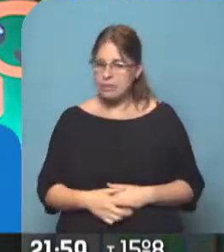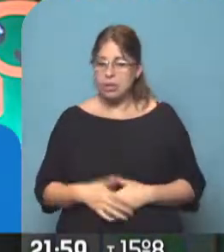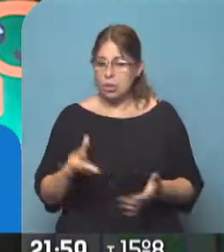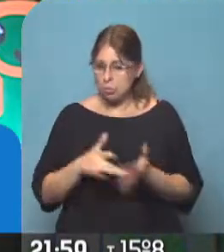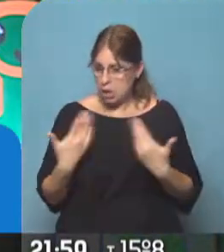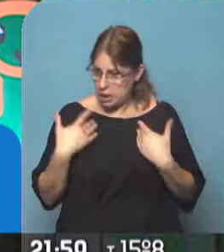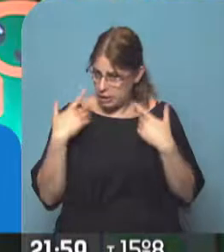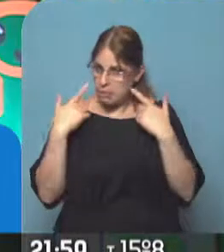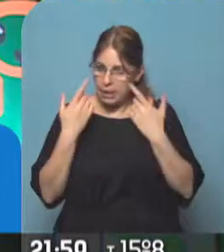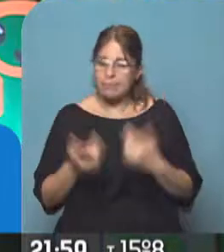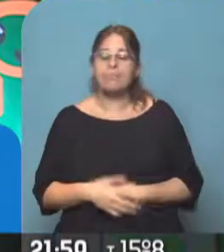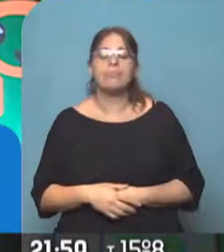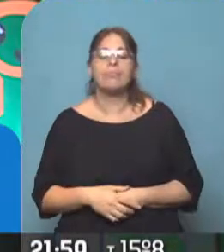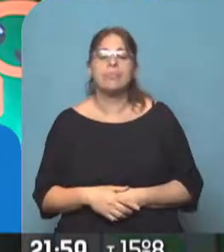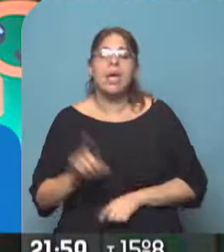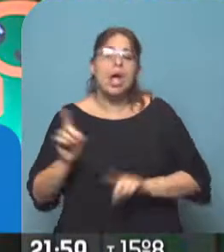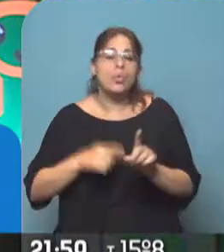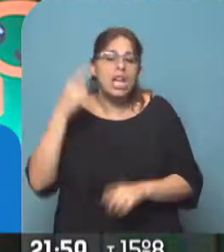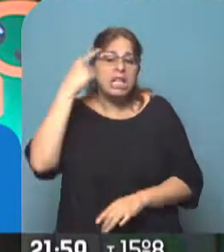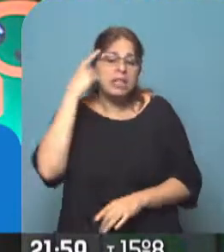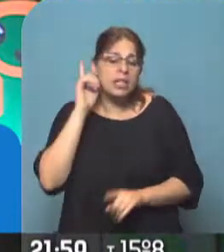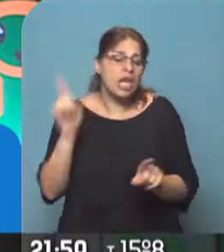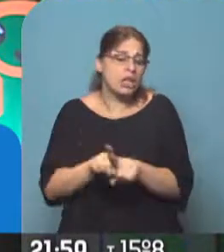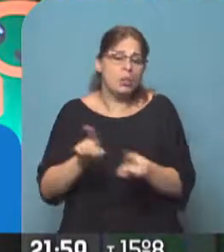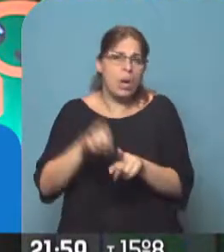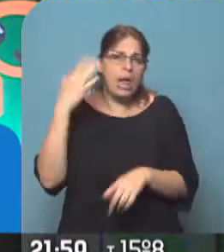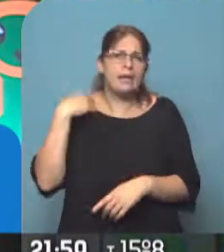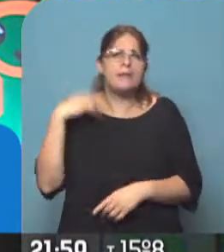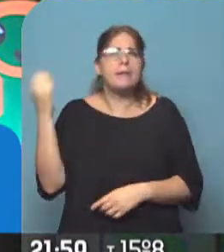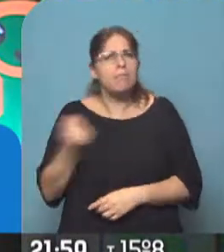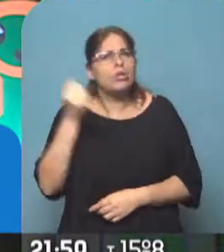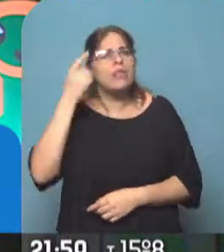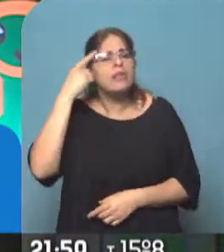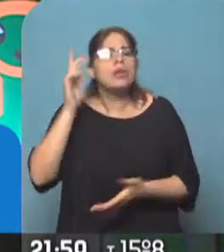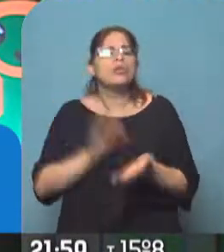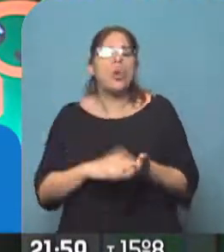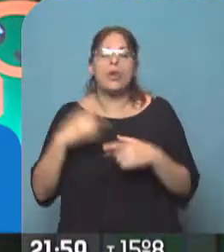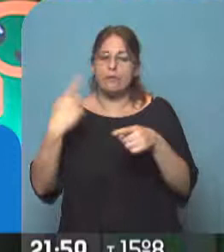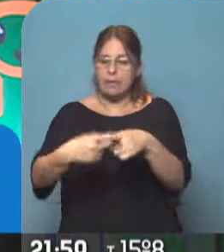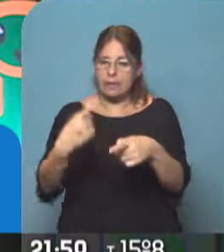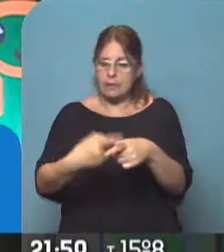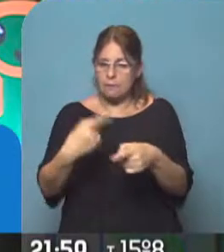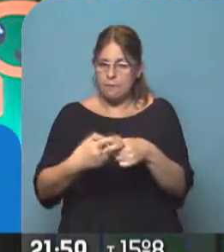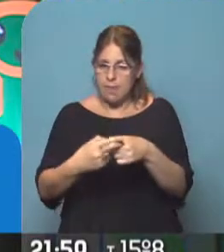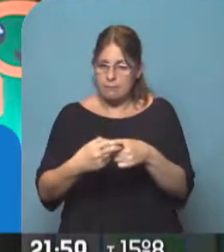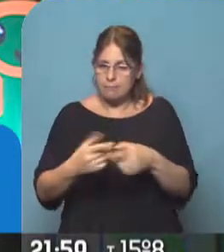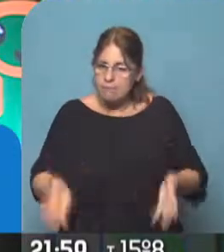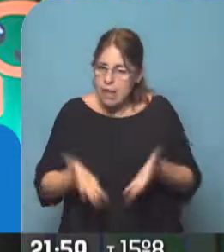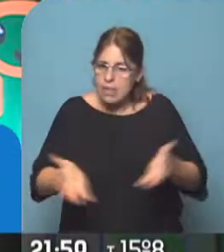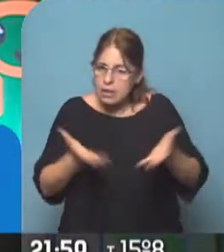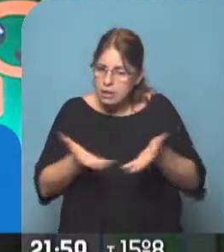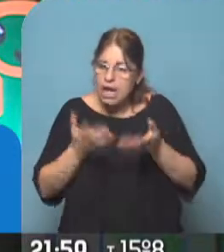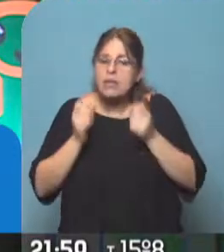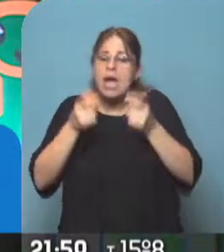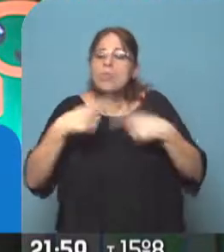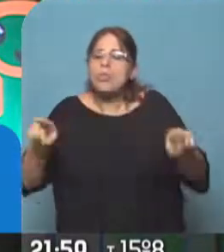luego lo que hemos mantenido es algunas ideas que para nosotros eran importantes respecto a que el festival estimule la producción de música